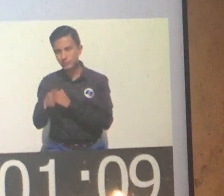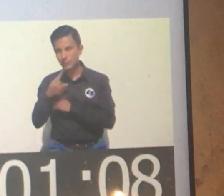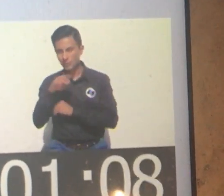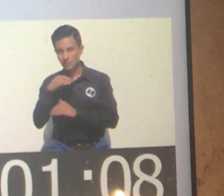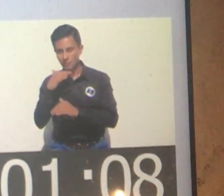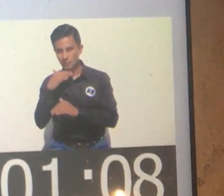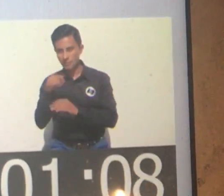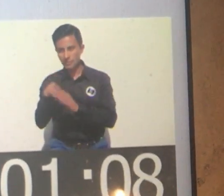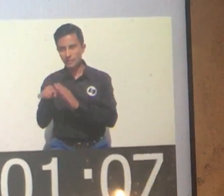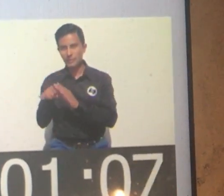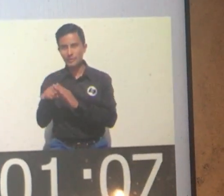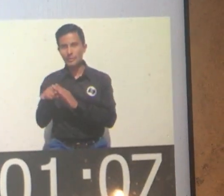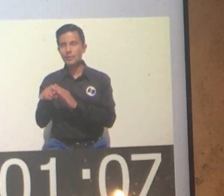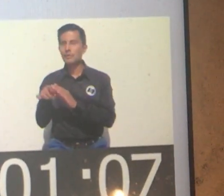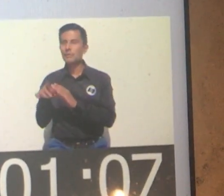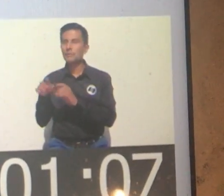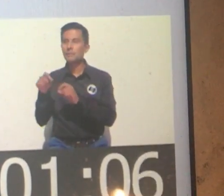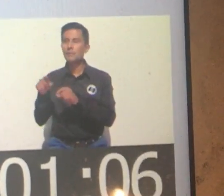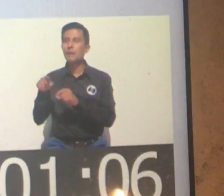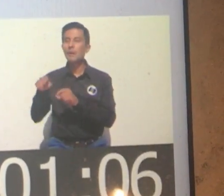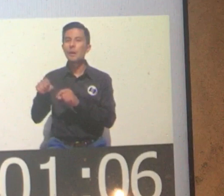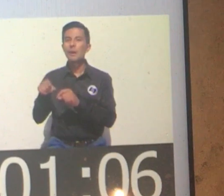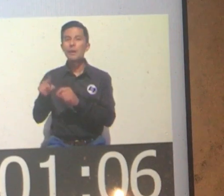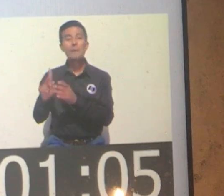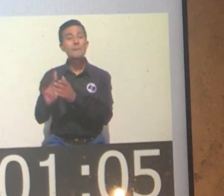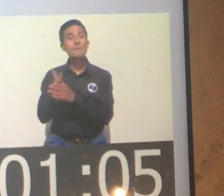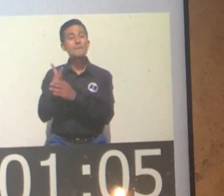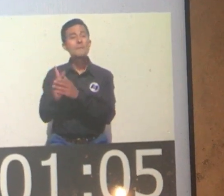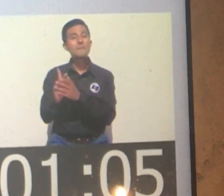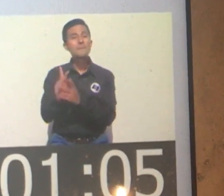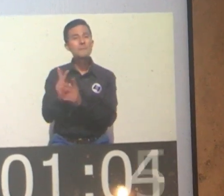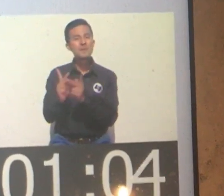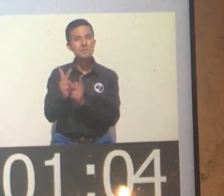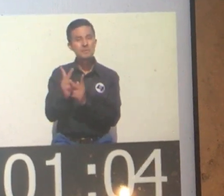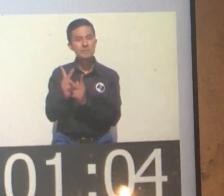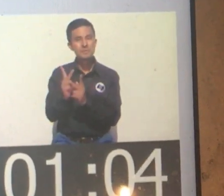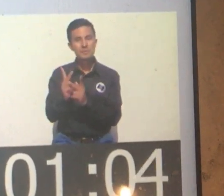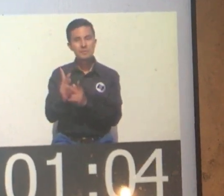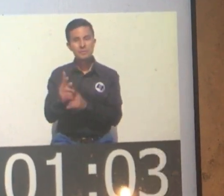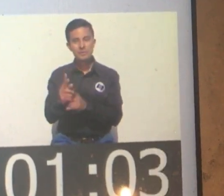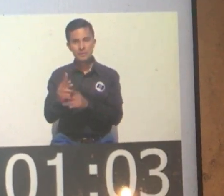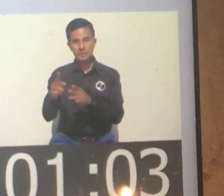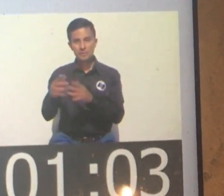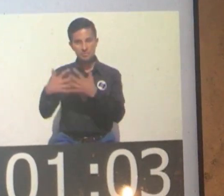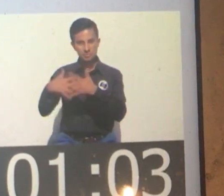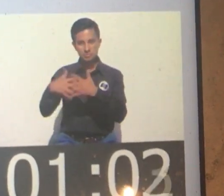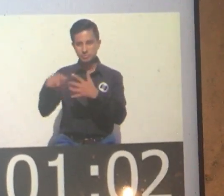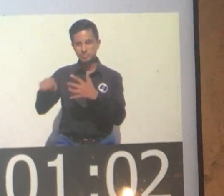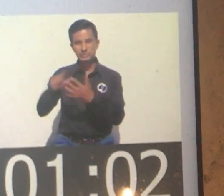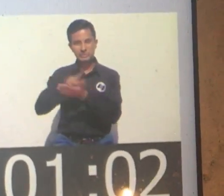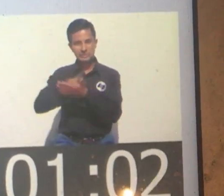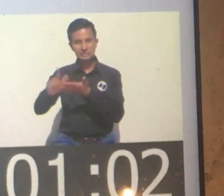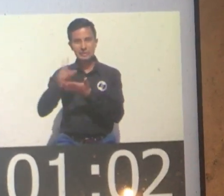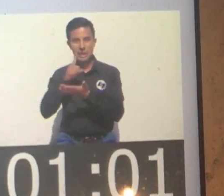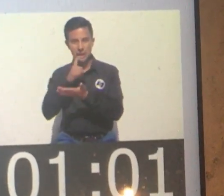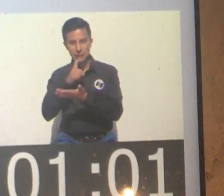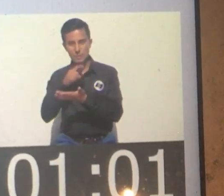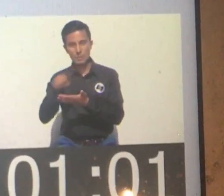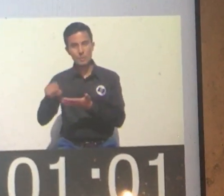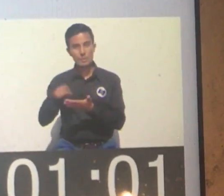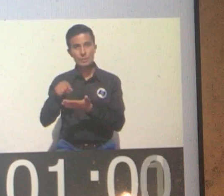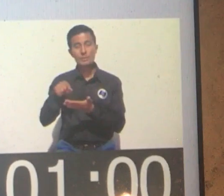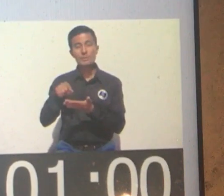poner tantas micro plantas tratadoras de aguas desiguales y ese recurso lo vamos a bajar en la